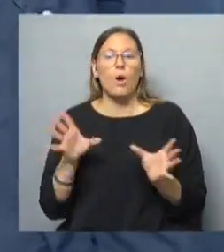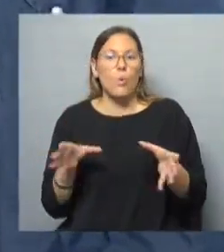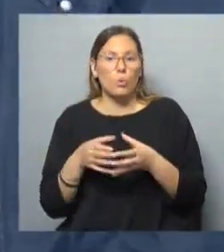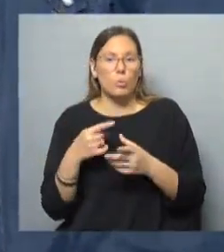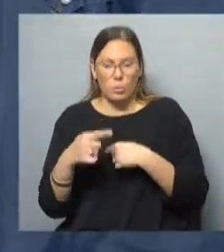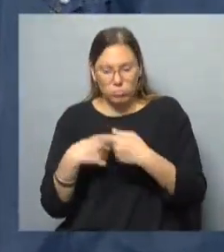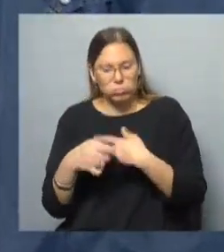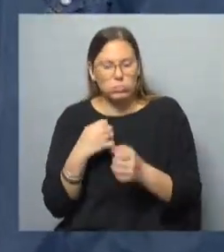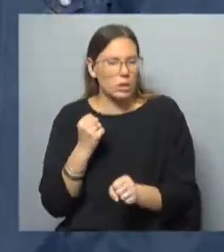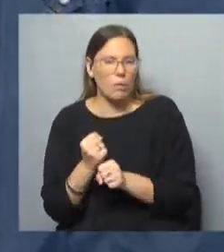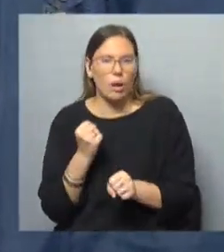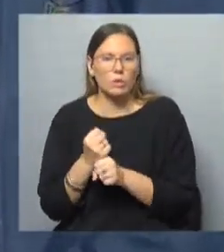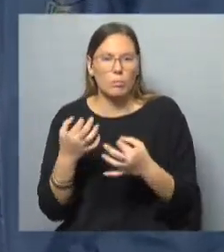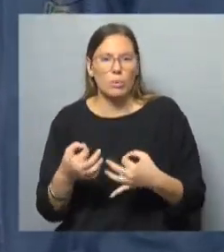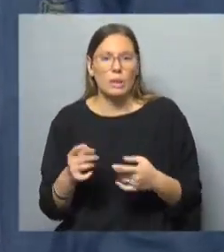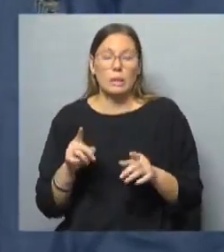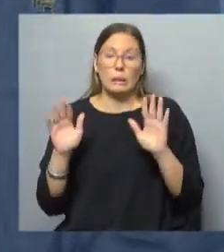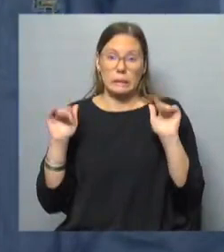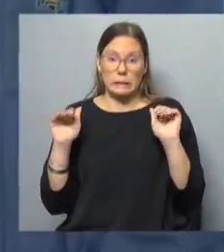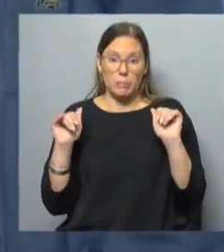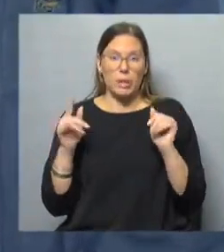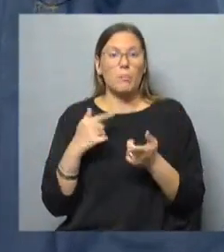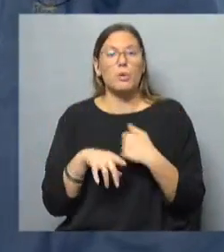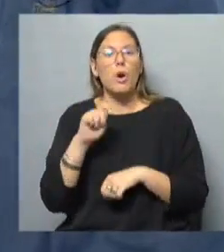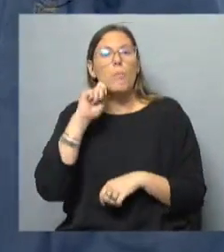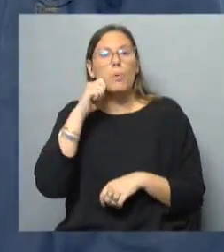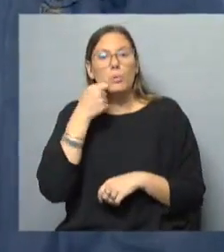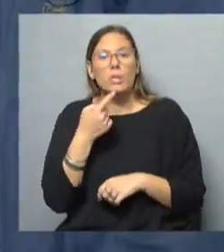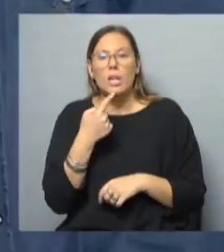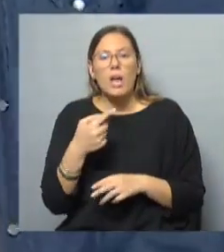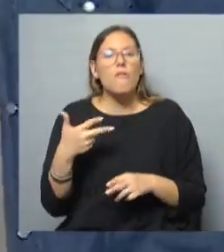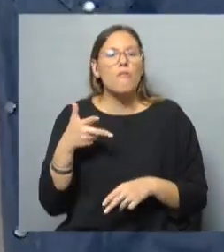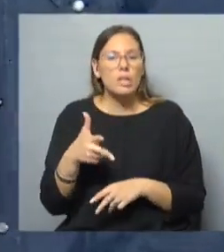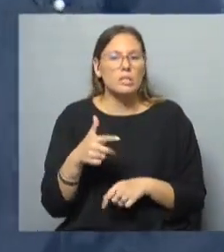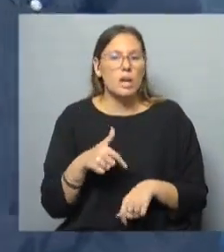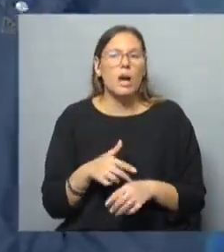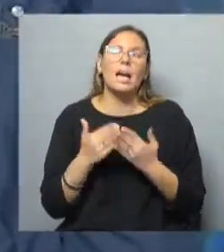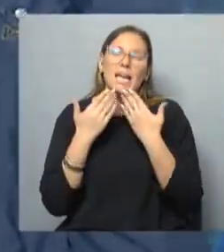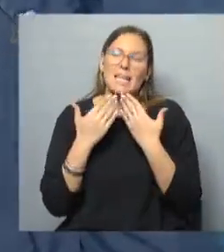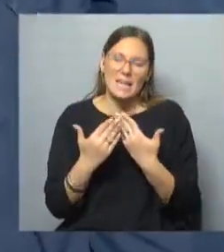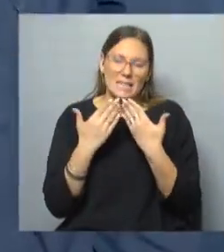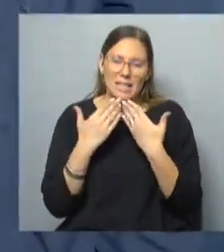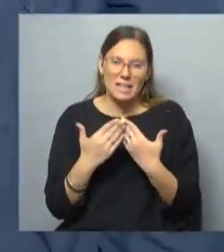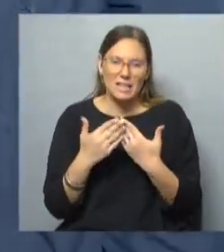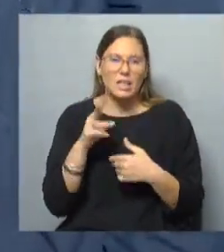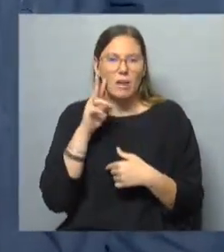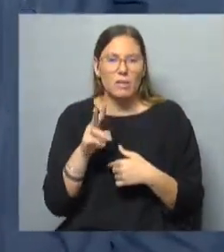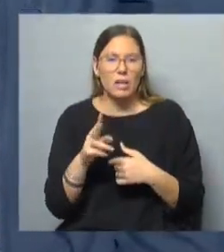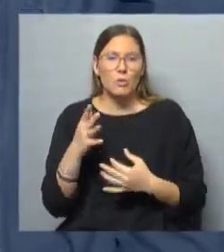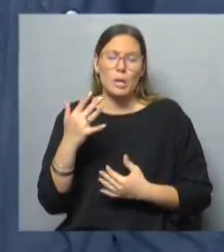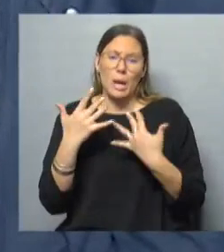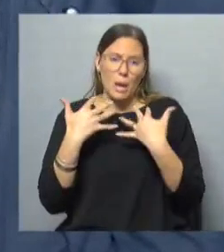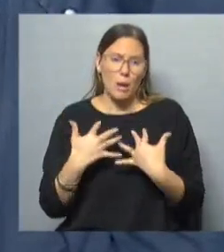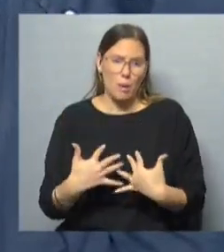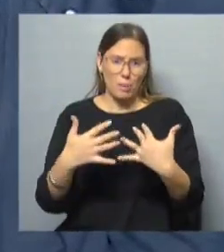todo fluido. Bueno, tenemos que despedirnos del móvil, pero me gustaría recordar bien fecha. No, por favor, gracias a ustedes. Vayan a verlo, tremendo espectáculo